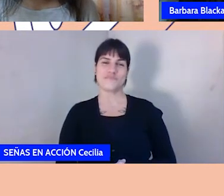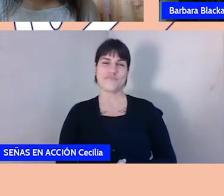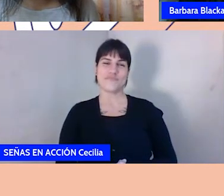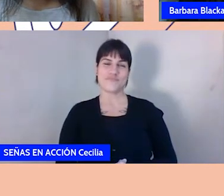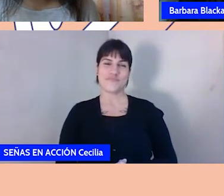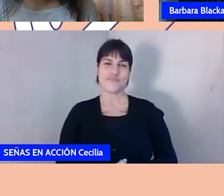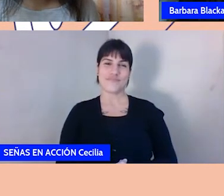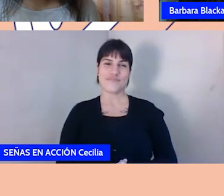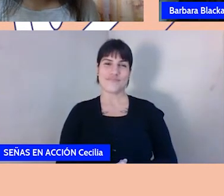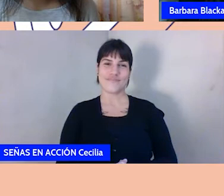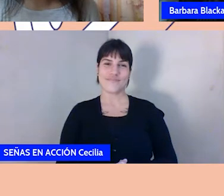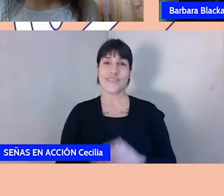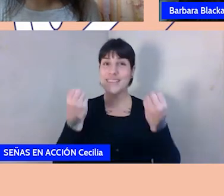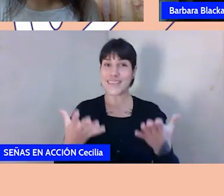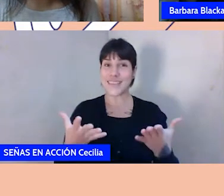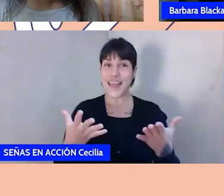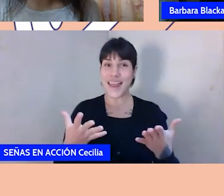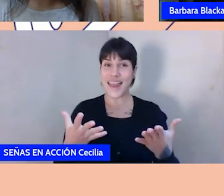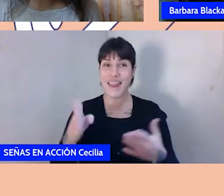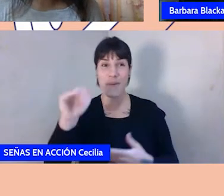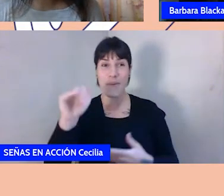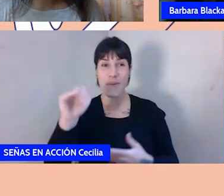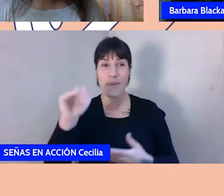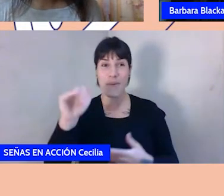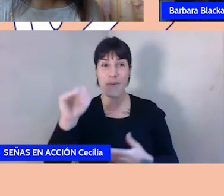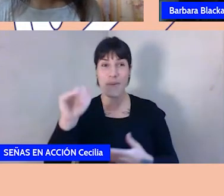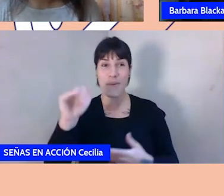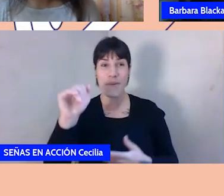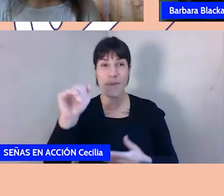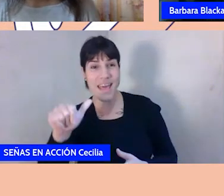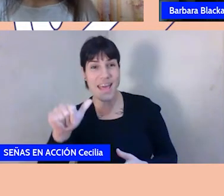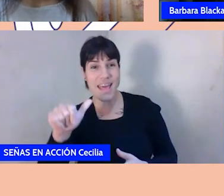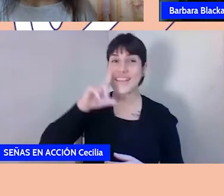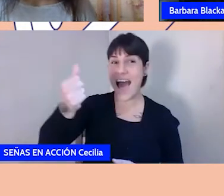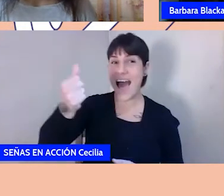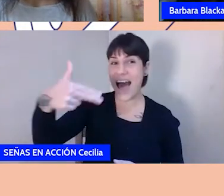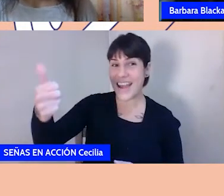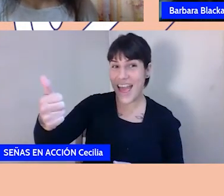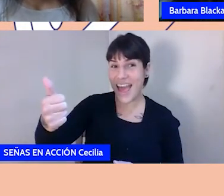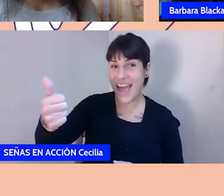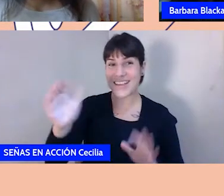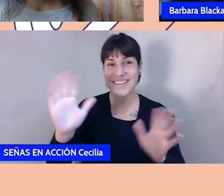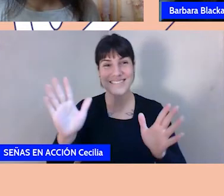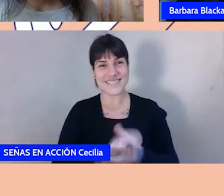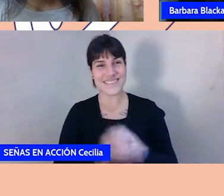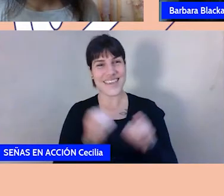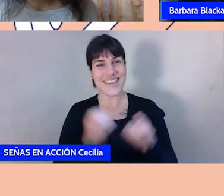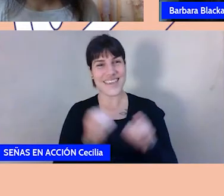¿Qué tal, Bárbara? Ana Joaquina, Ana Laura, Hola, buenos Cecilia. días. Muchas gracias por la